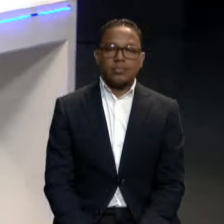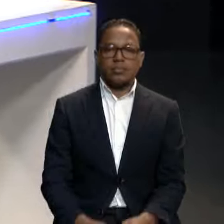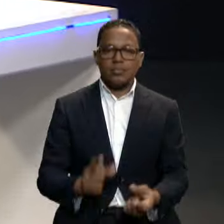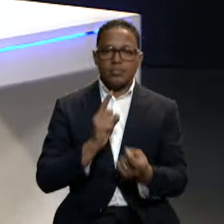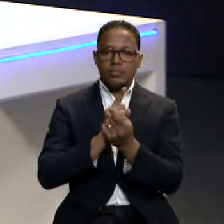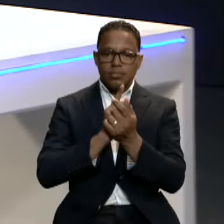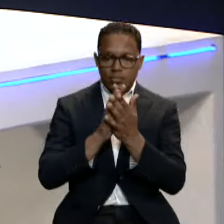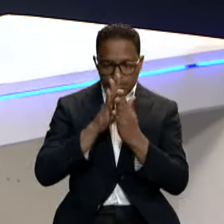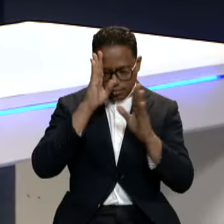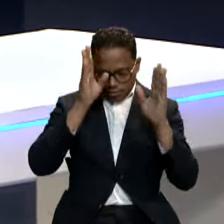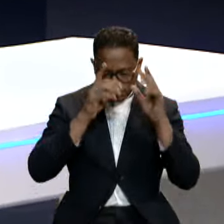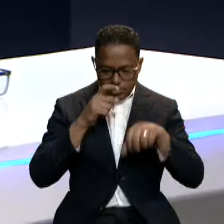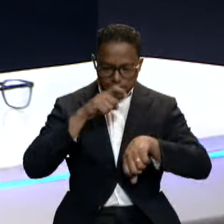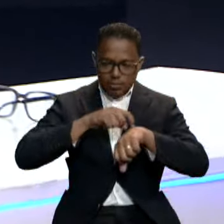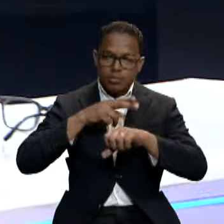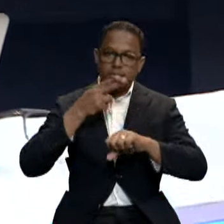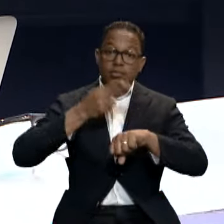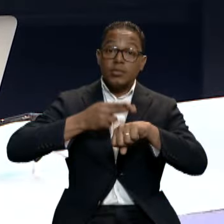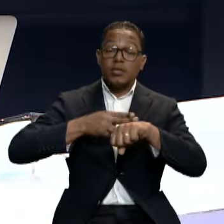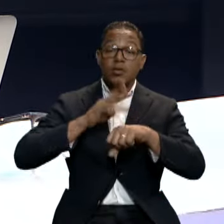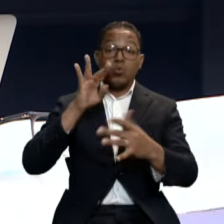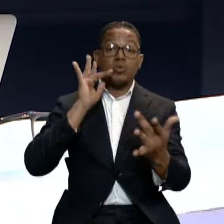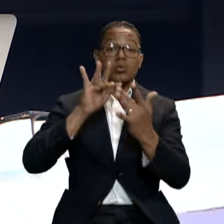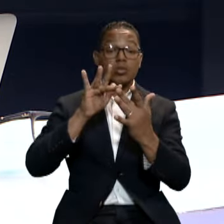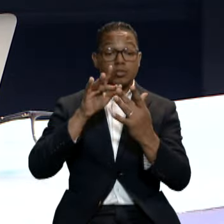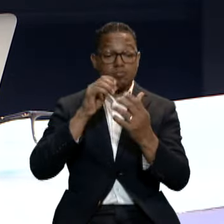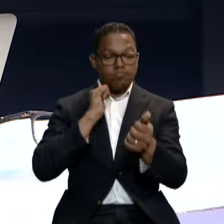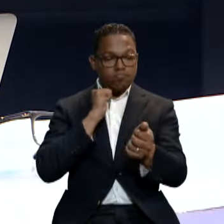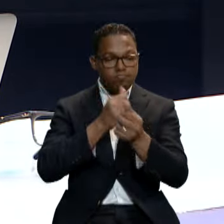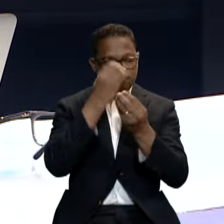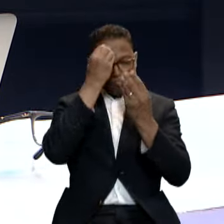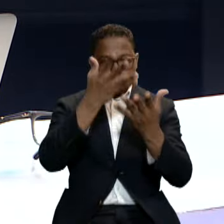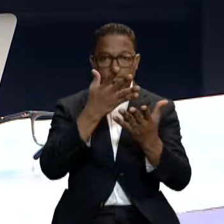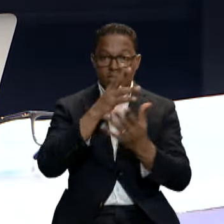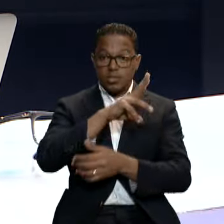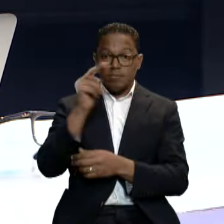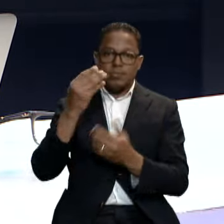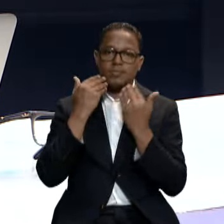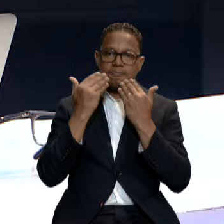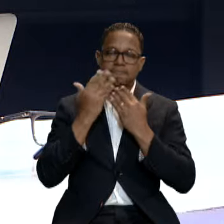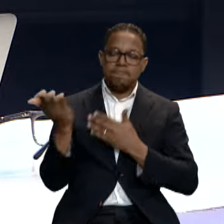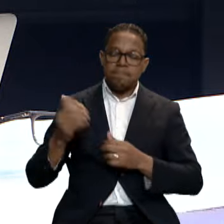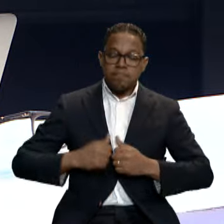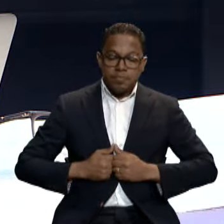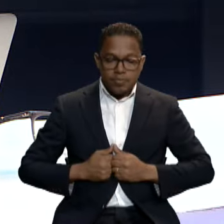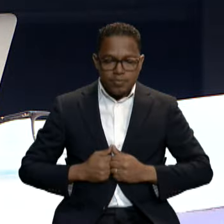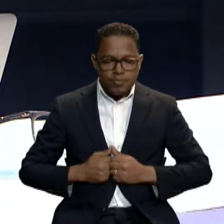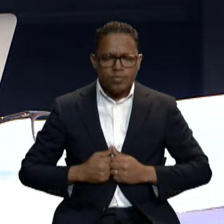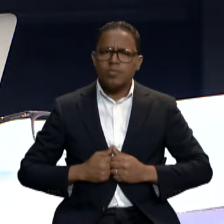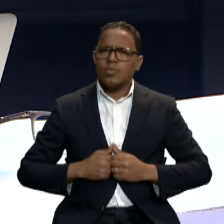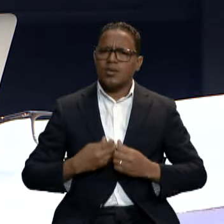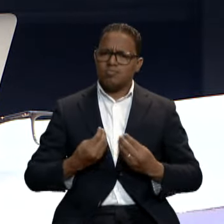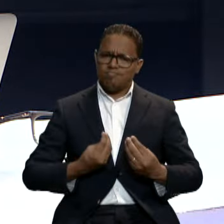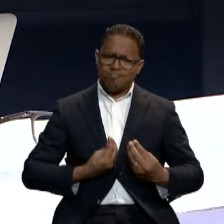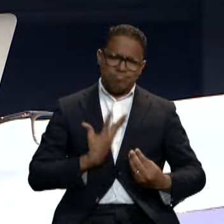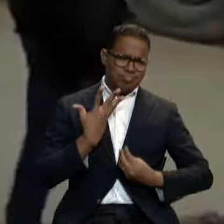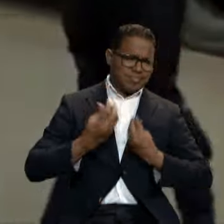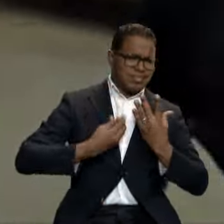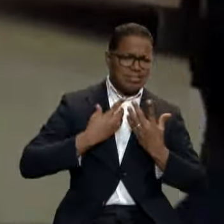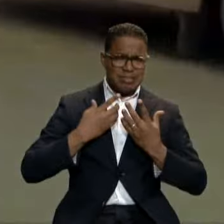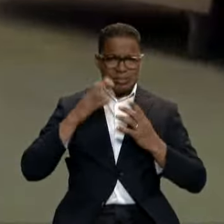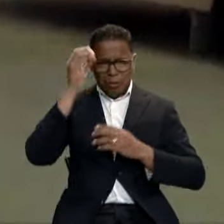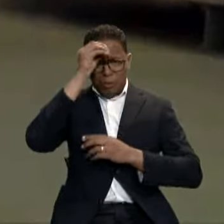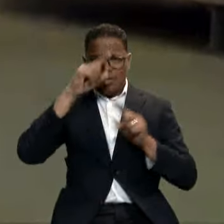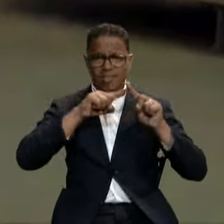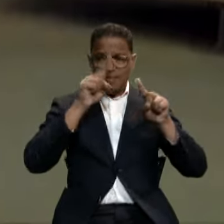un placer saludarlos a esta hora de la tarde. El 4 conecta con una actualización informativa gracias a Central de Noticias. Reacciones encontradas surgieron este